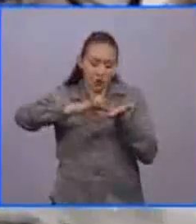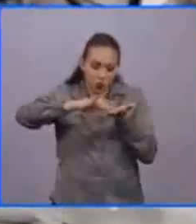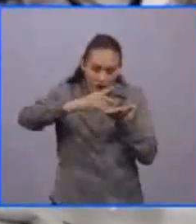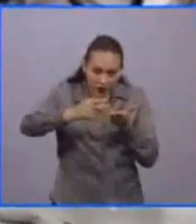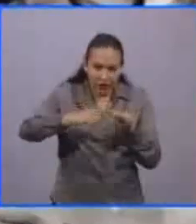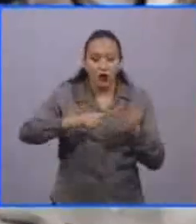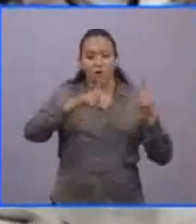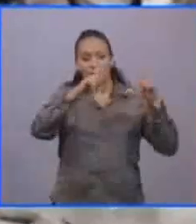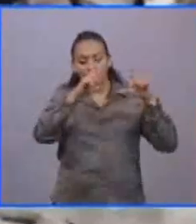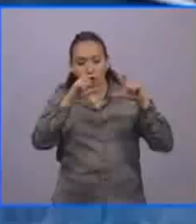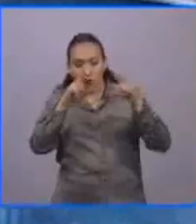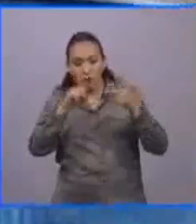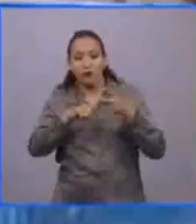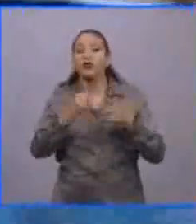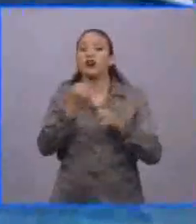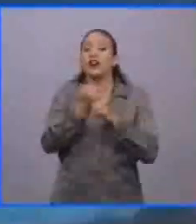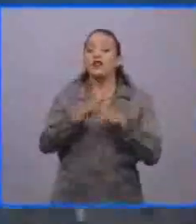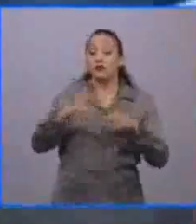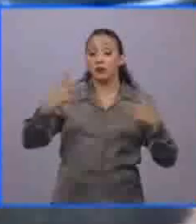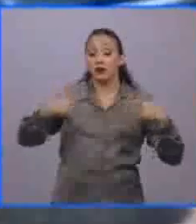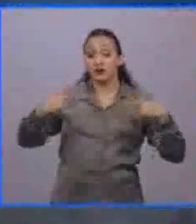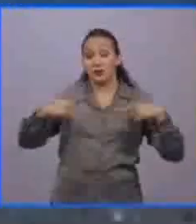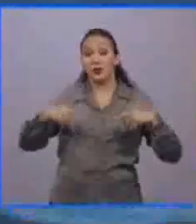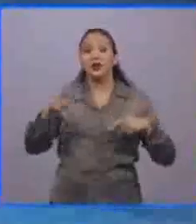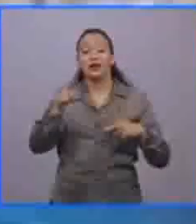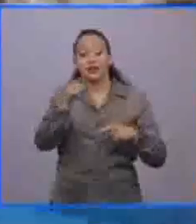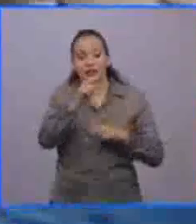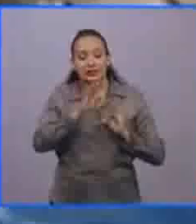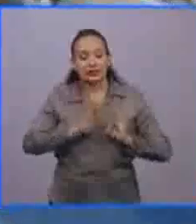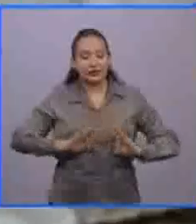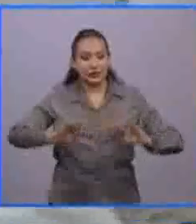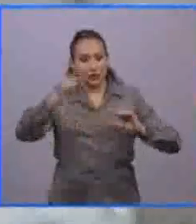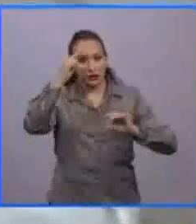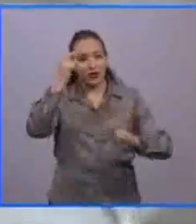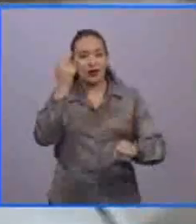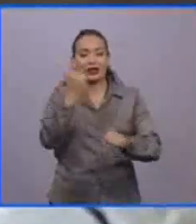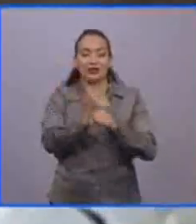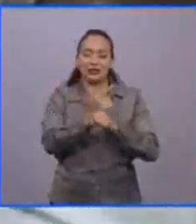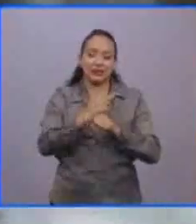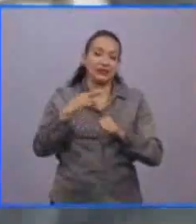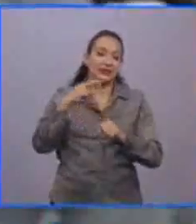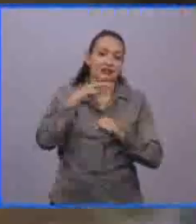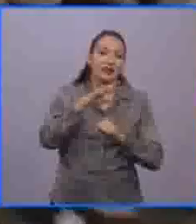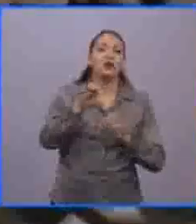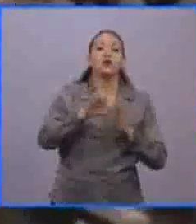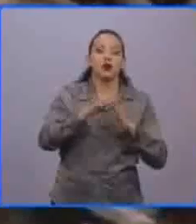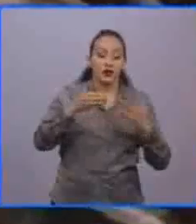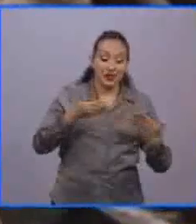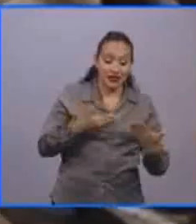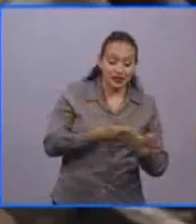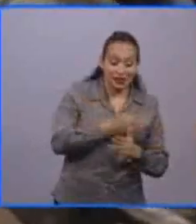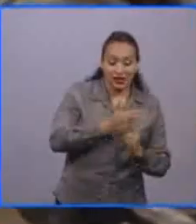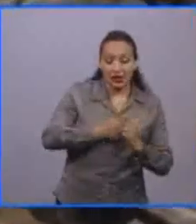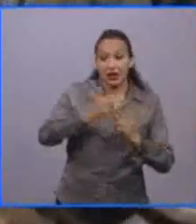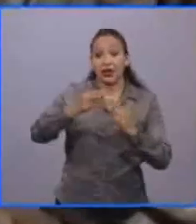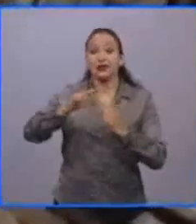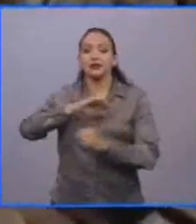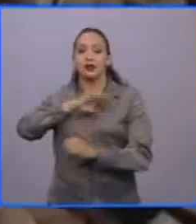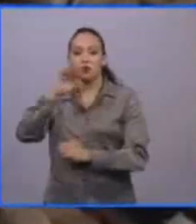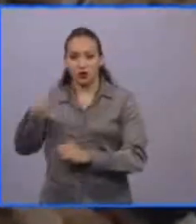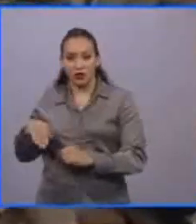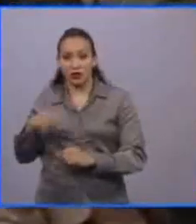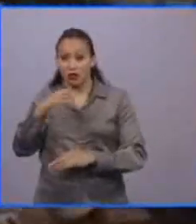dactilares, fotografía y datos de la persona que sean relevantes para su identificación desde su nacimiento hasta su